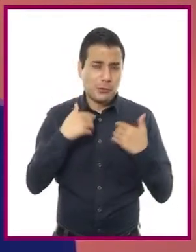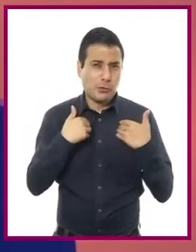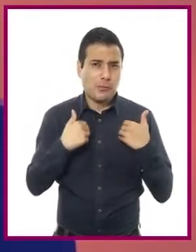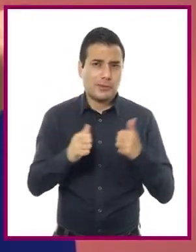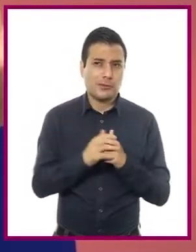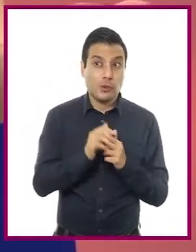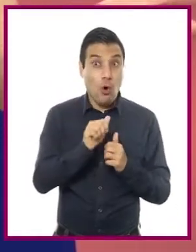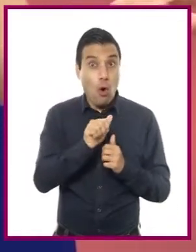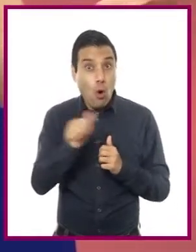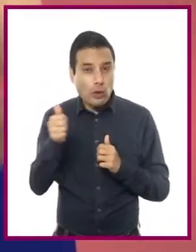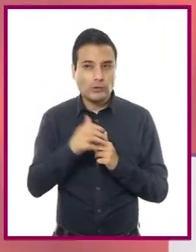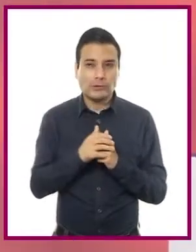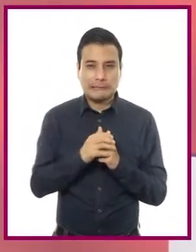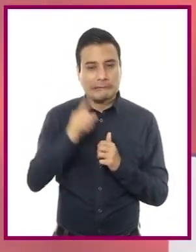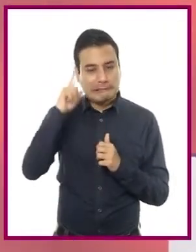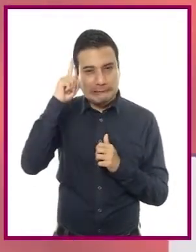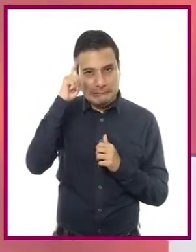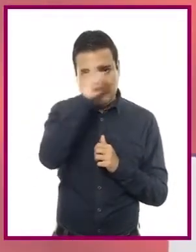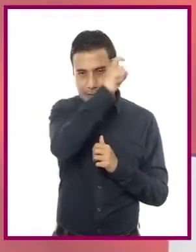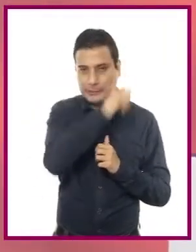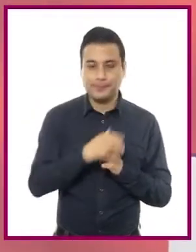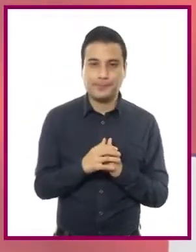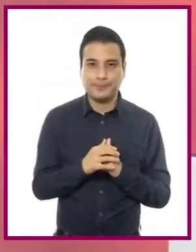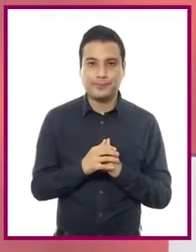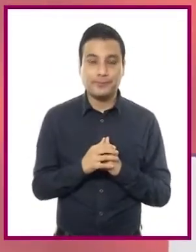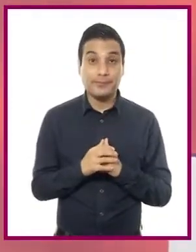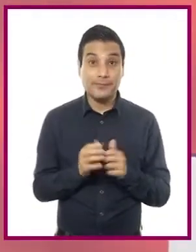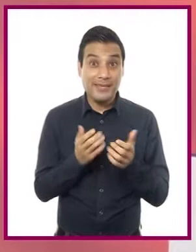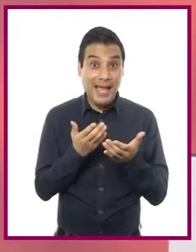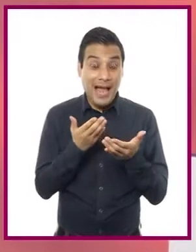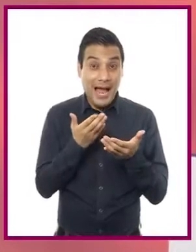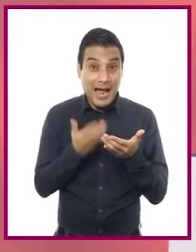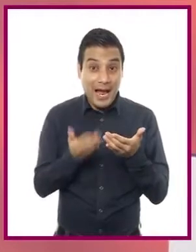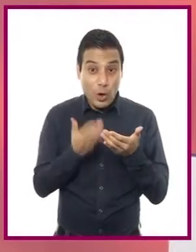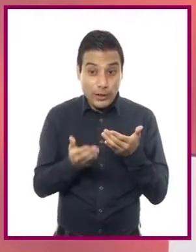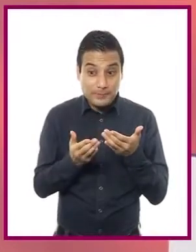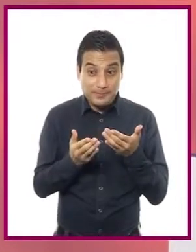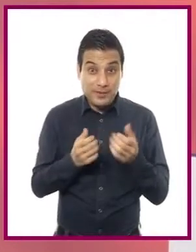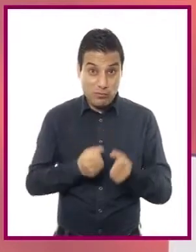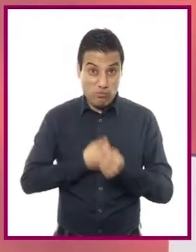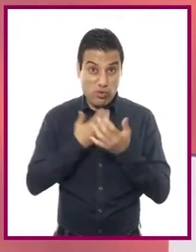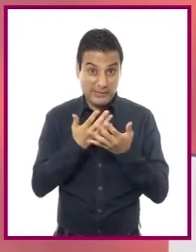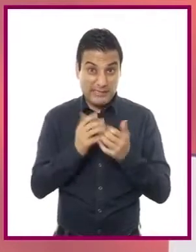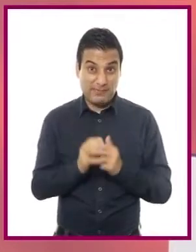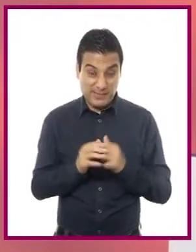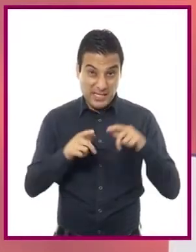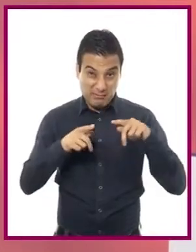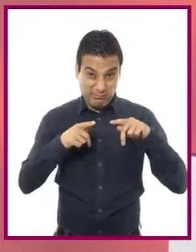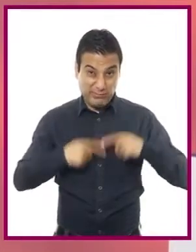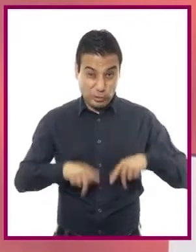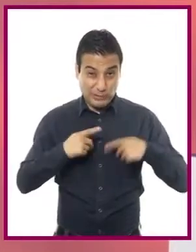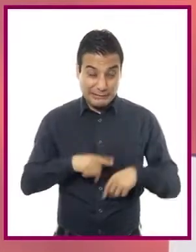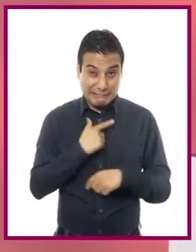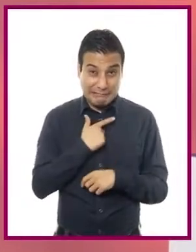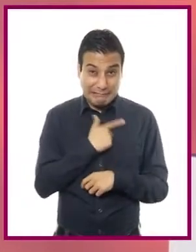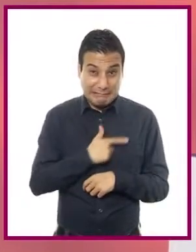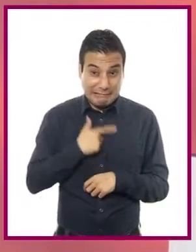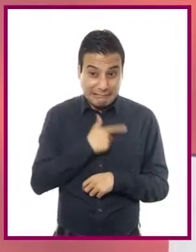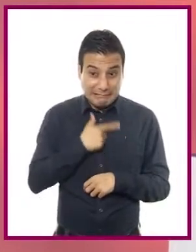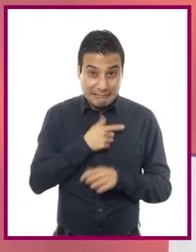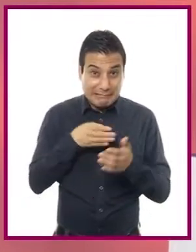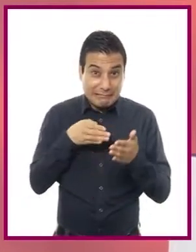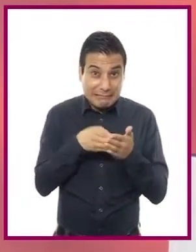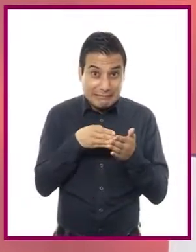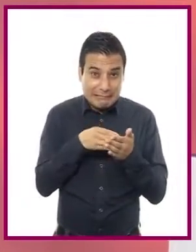bueno, cuestan más trabajo. Aunque en la actualidad la poesía no es un género tan popular como lo fue